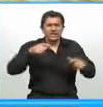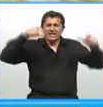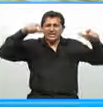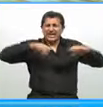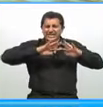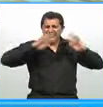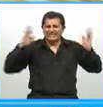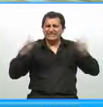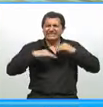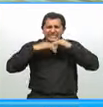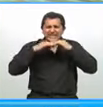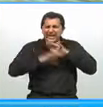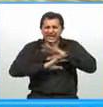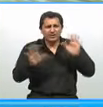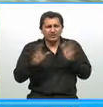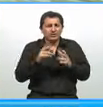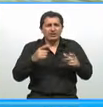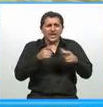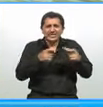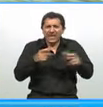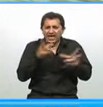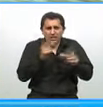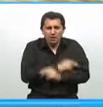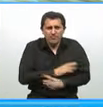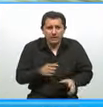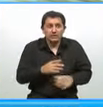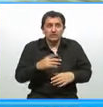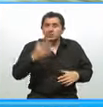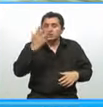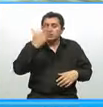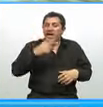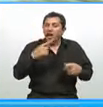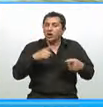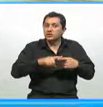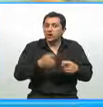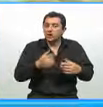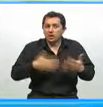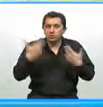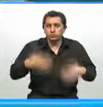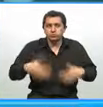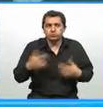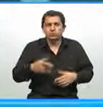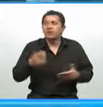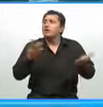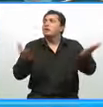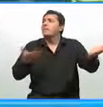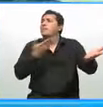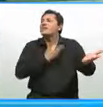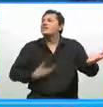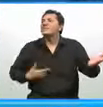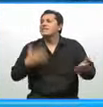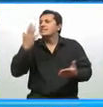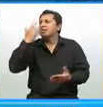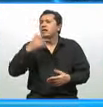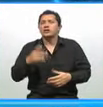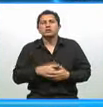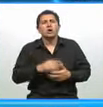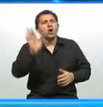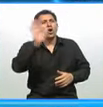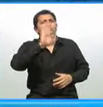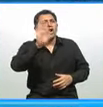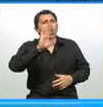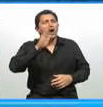agotado todas las localidades. Creo que eso habla de lo que puede llegar a generar San Lorenzo en la Liga. Compañeros, los escucha el presidente de San Lorenzo Almagro. Matías, ¿cómo te va? ¿Qué